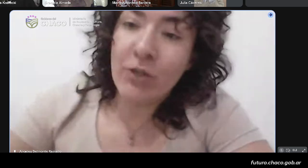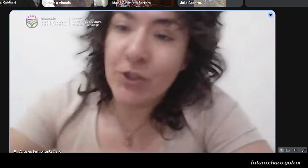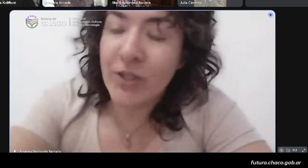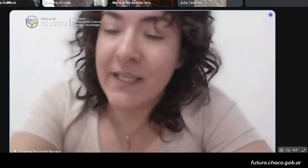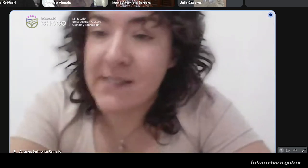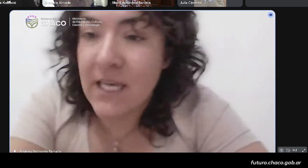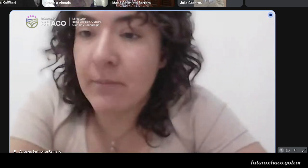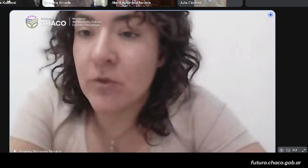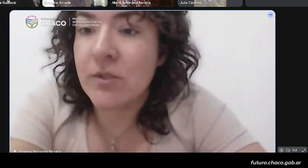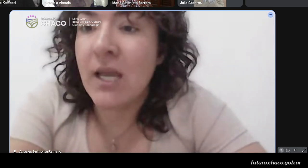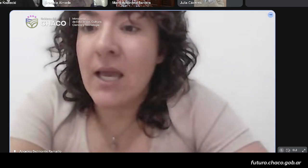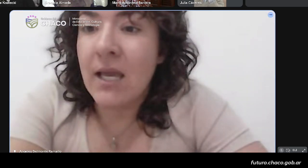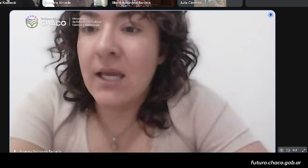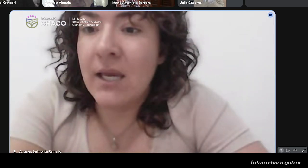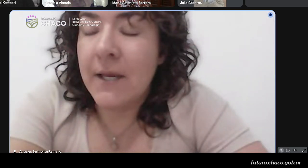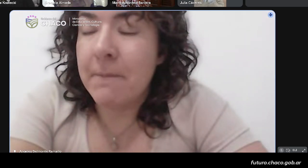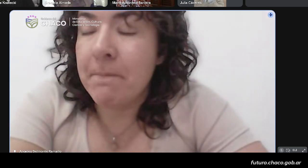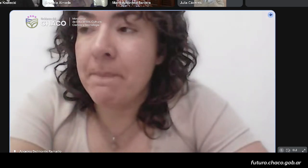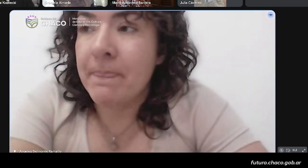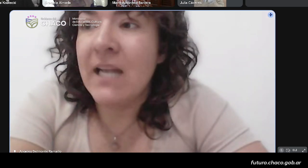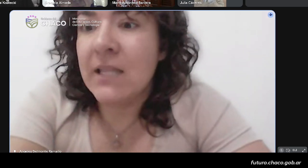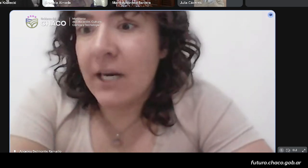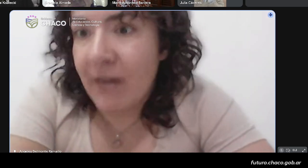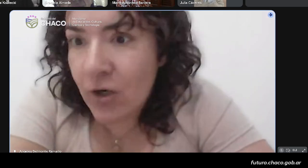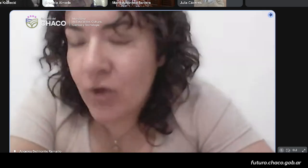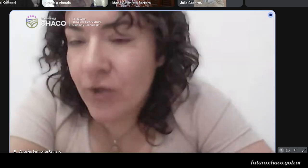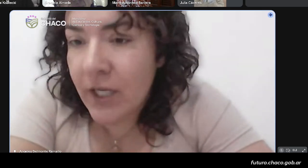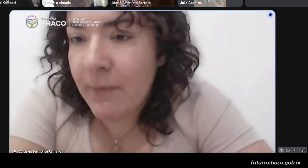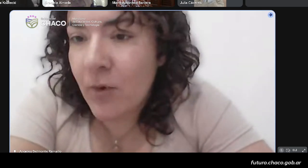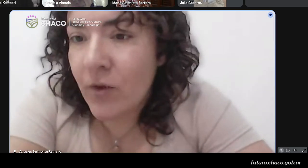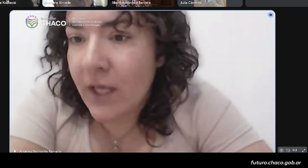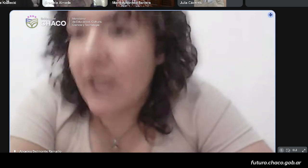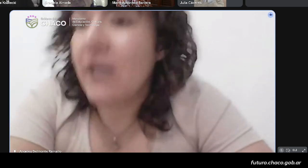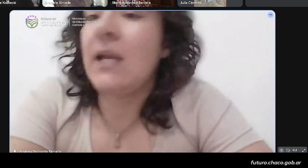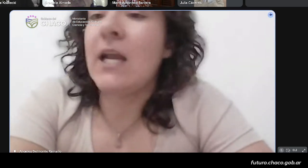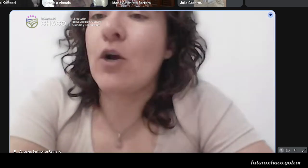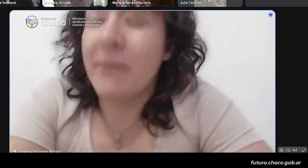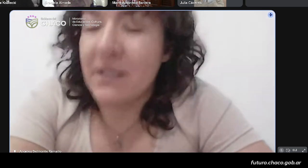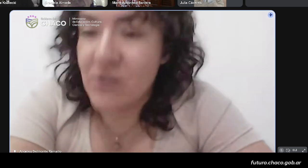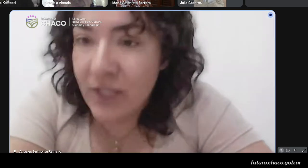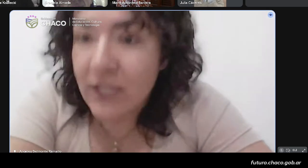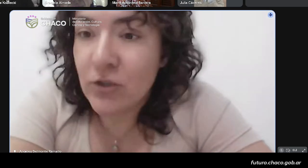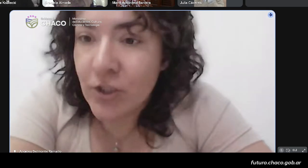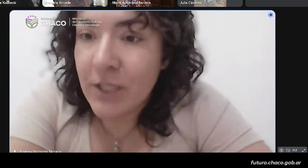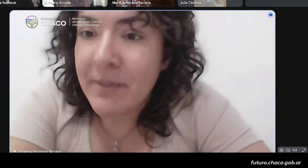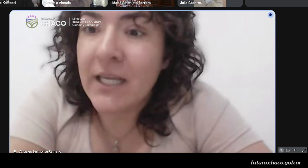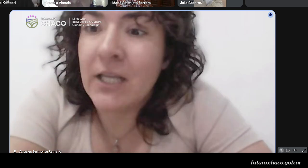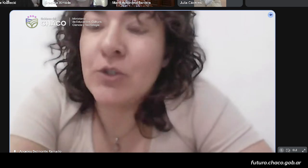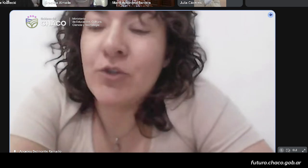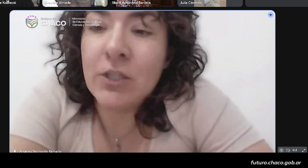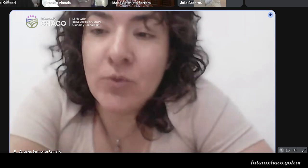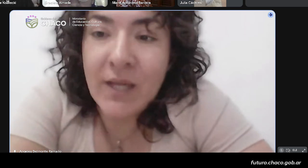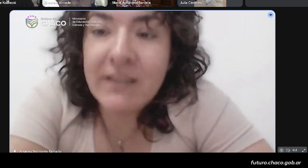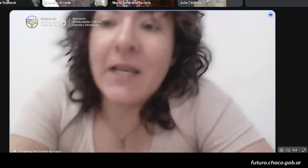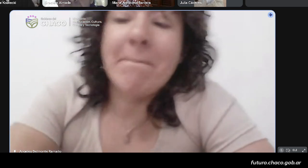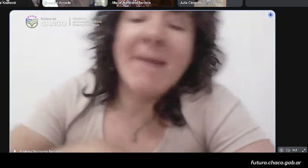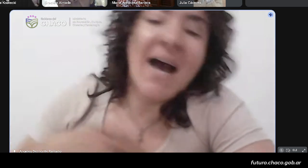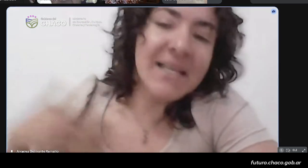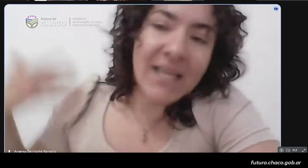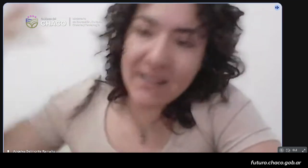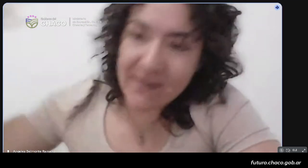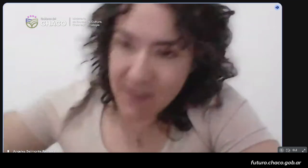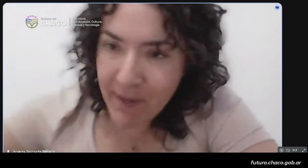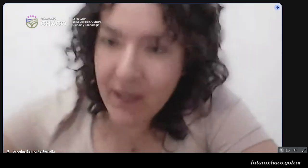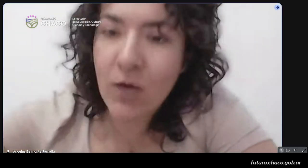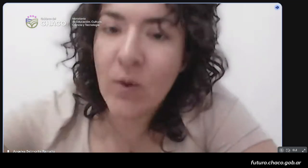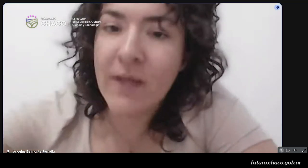Bueno, volviendo a esto que decíamos, el trabajo, digamos, de la comprensión lectora para que nuestros estudiantes, más